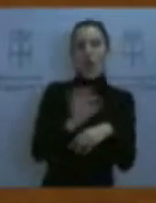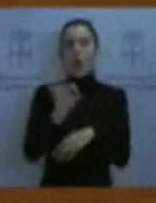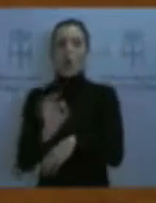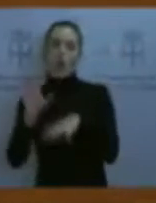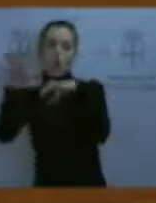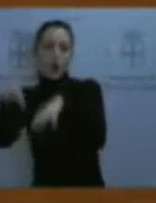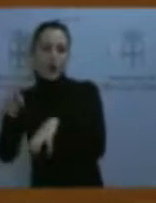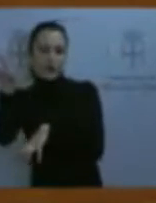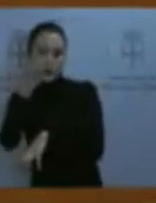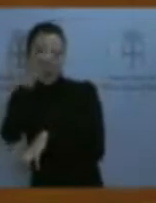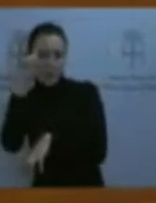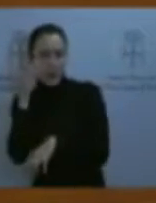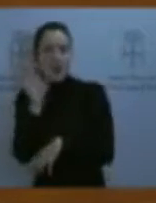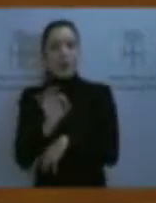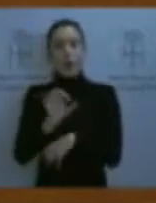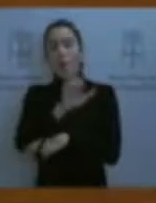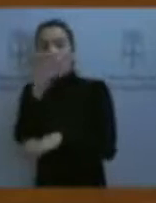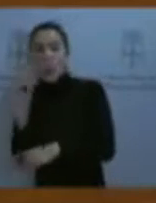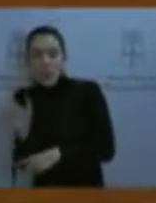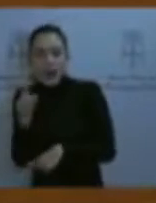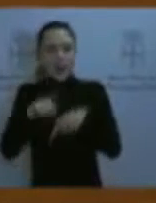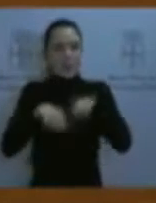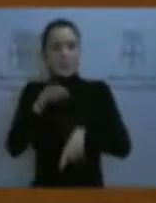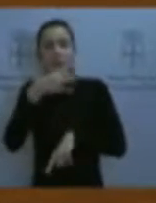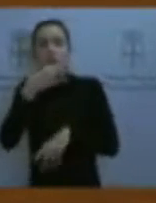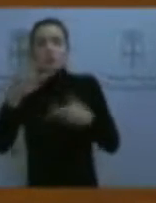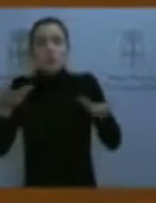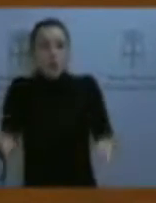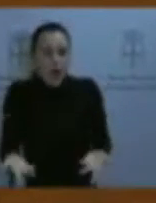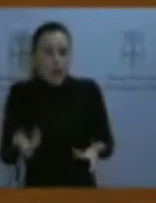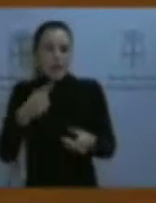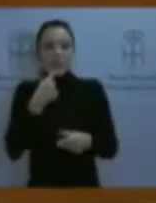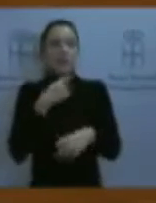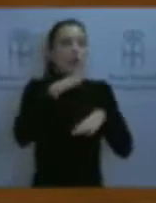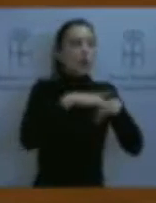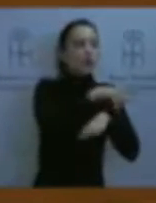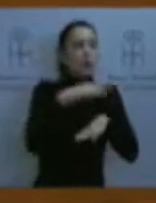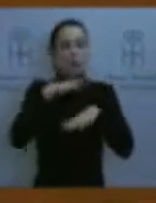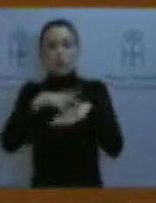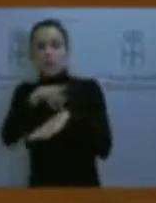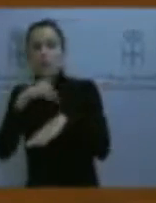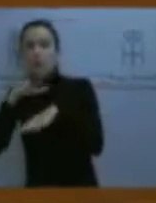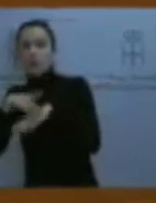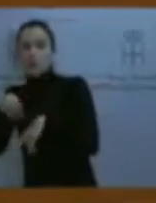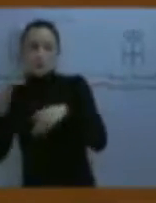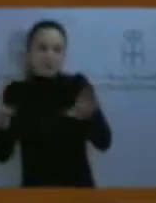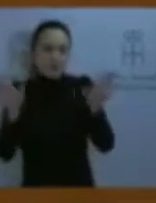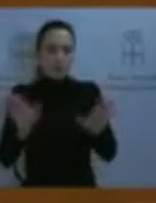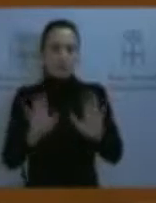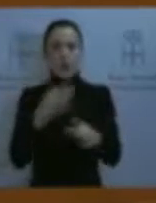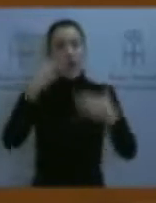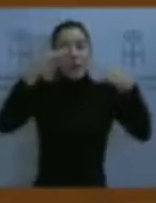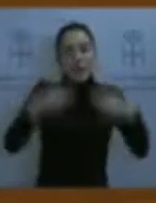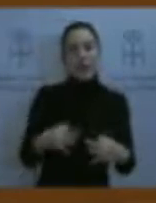o se pueden echar las culpas entre unos y otros, pero la verdad es que entre unos y a otros